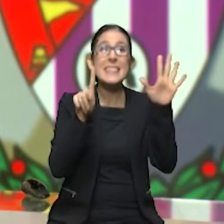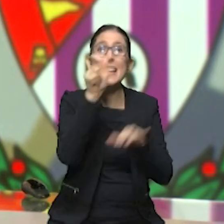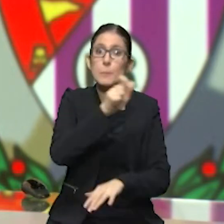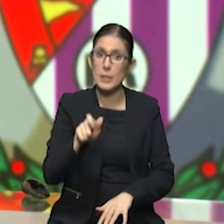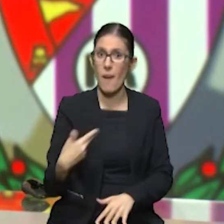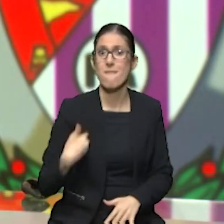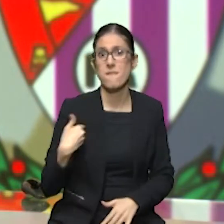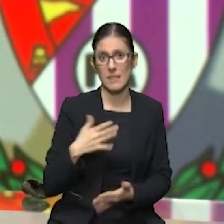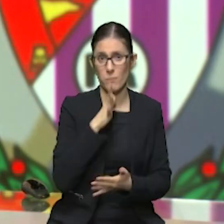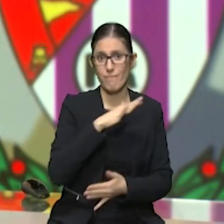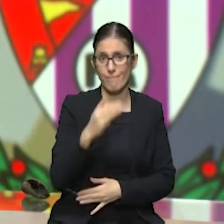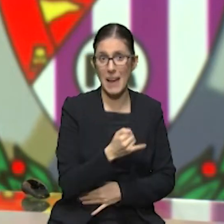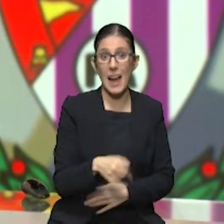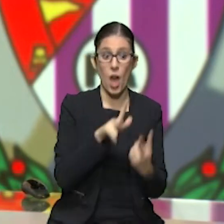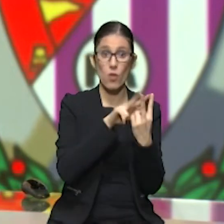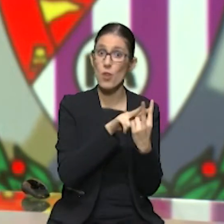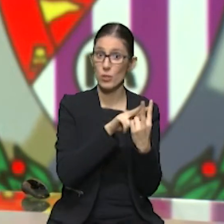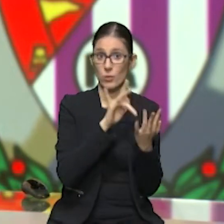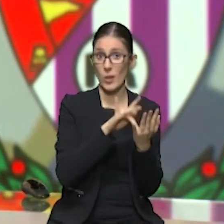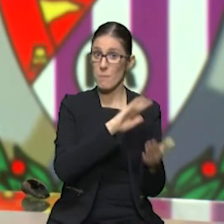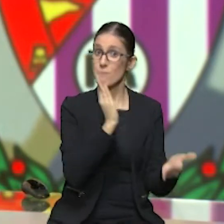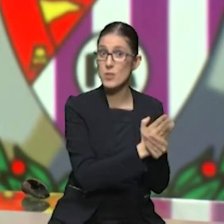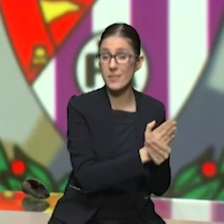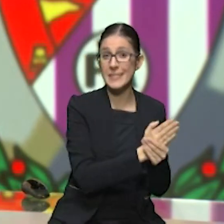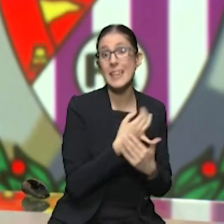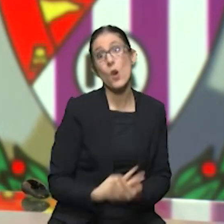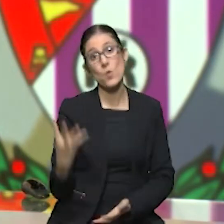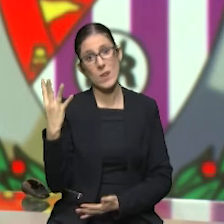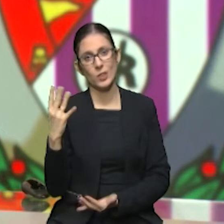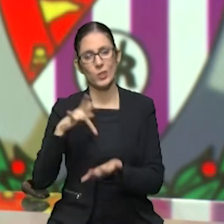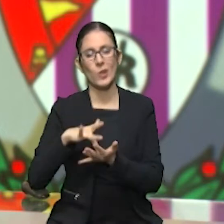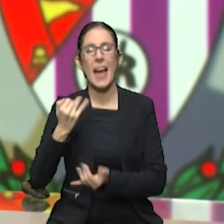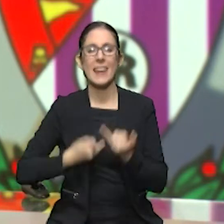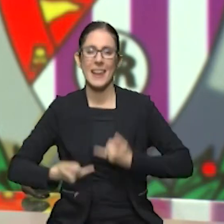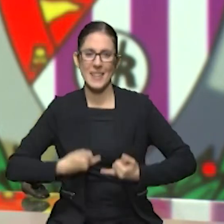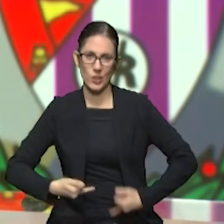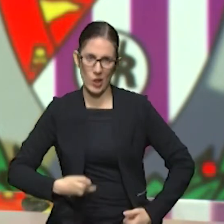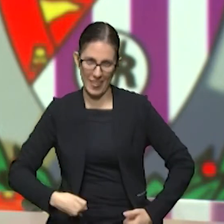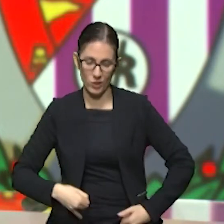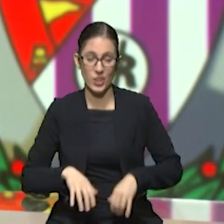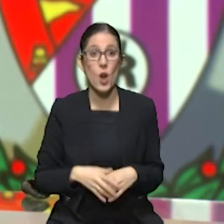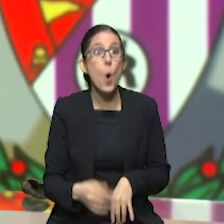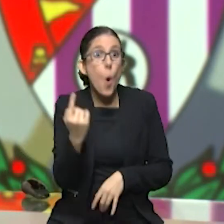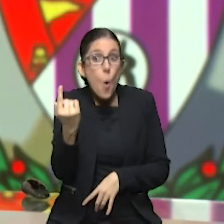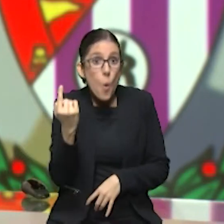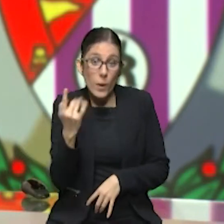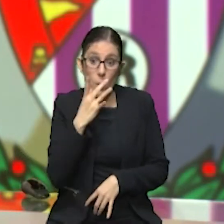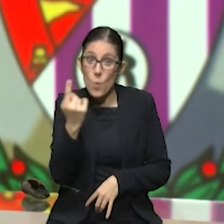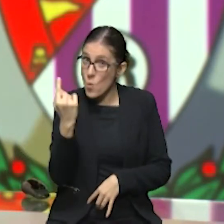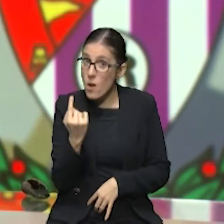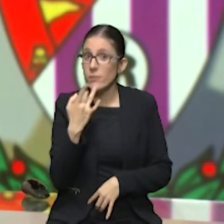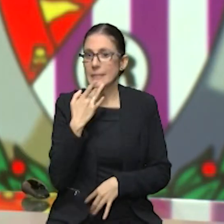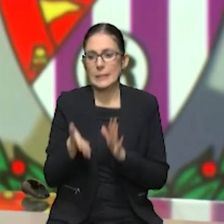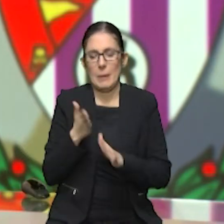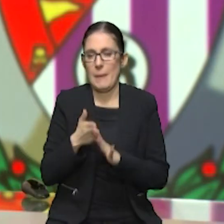bajas. A los sancionados Roncaglia y Estupiñán se unen los lesionados Rubén Martínez, Lato, Navas y Barja, quien está muy cerca de